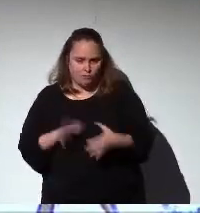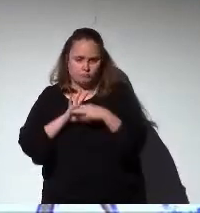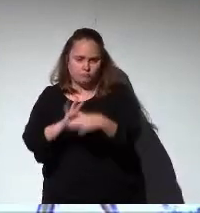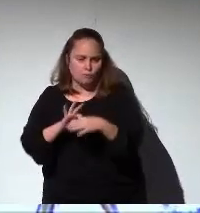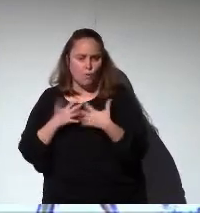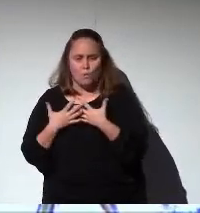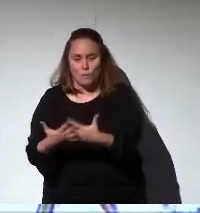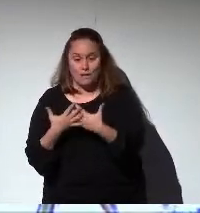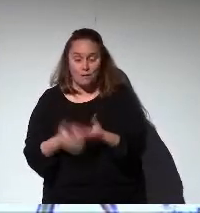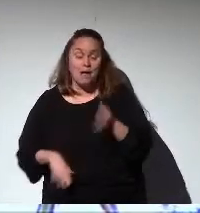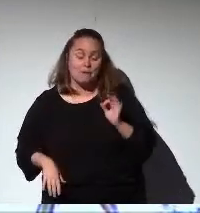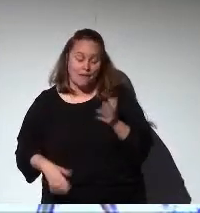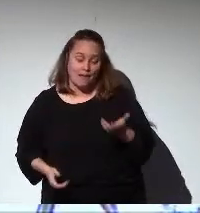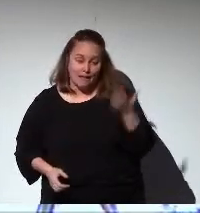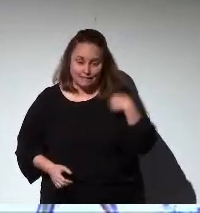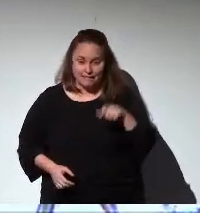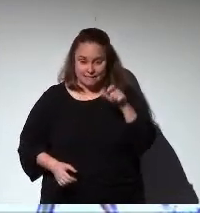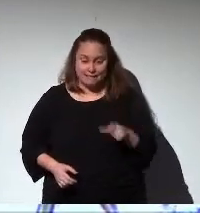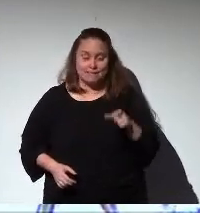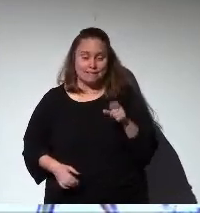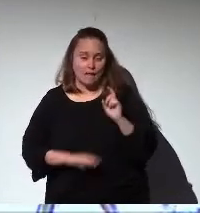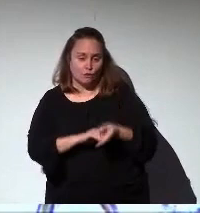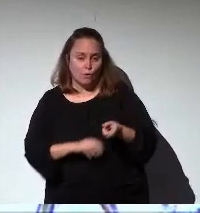ya de alguna manera Javier también lo planteaba,